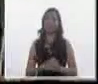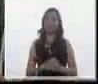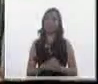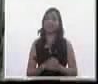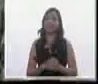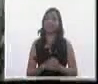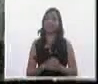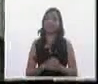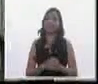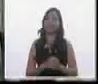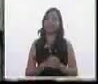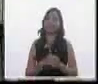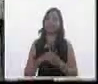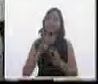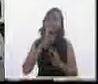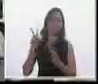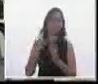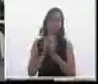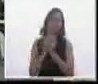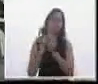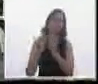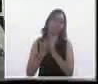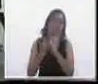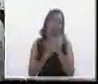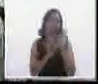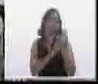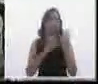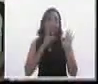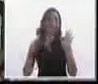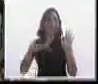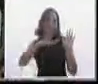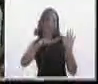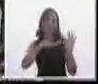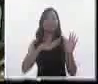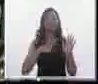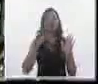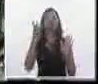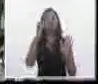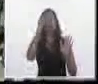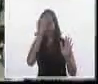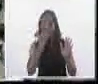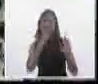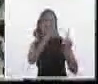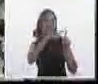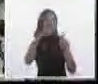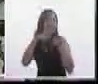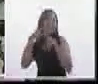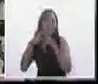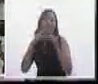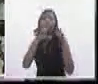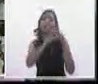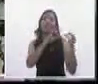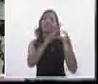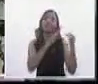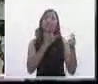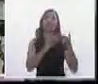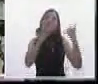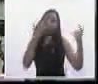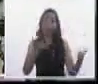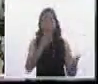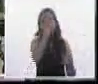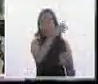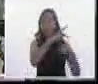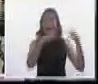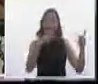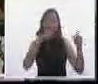rompí venía medio pegado perdón pero aquí está estos eh imágenes que nos relatan un poquito de nuestro pasado a